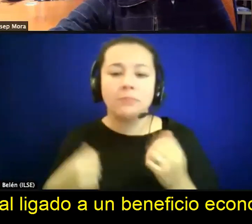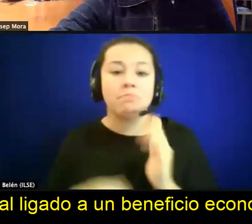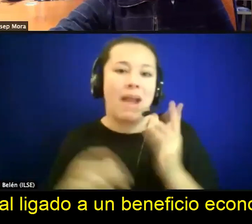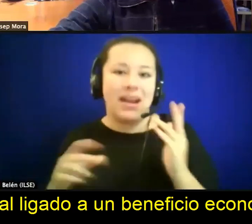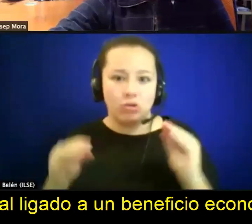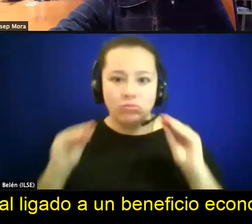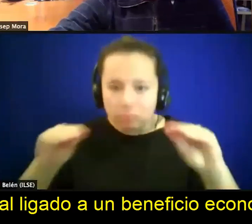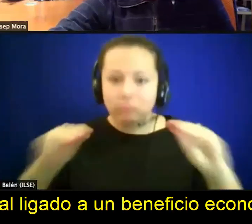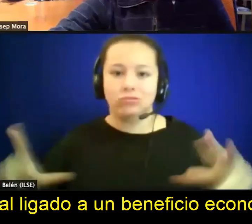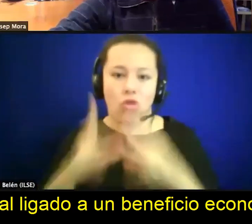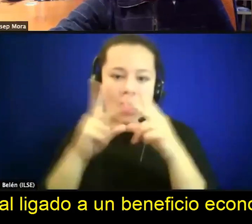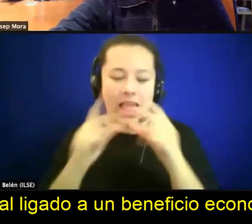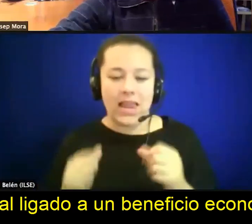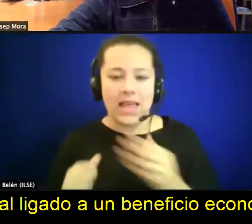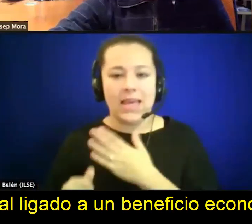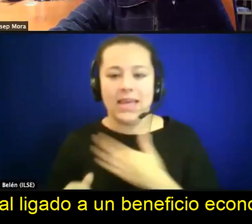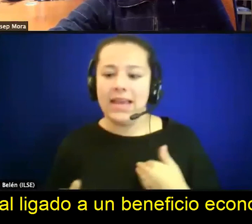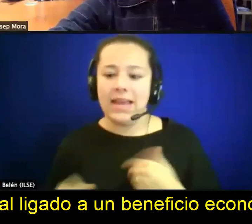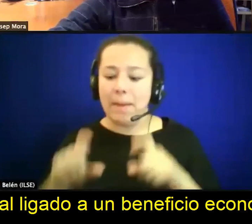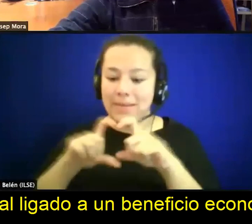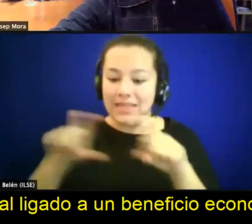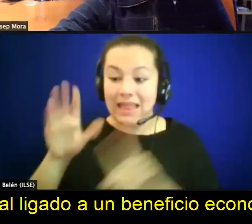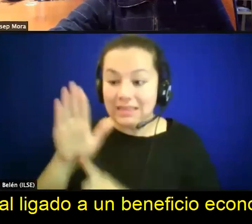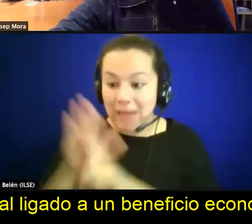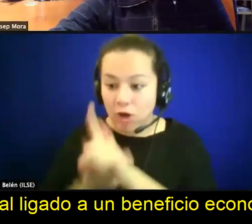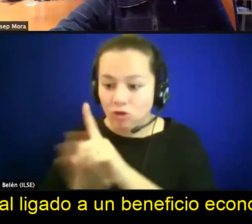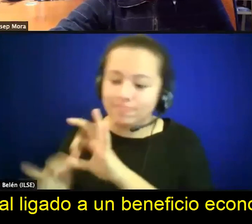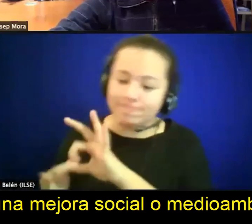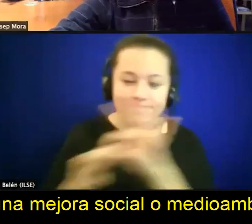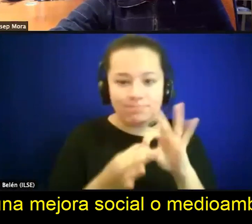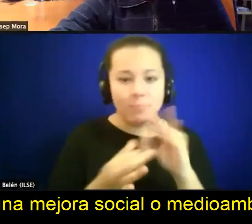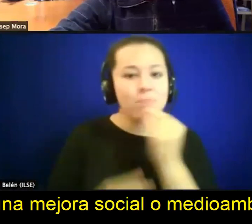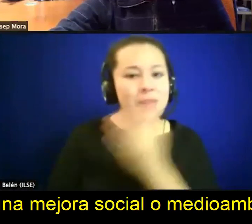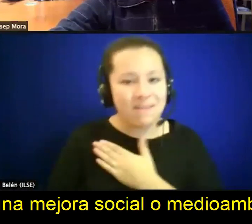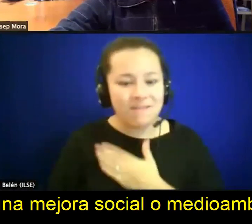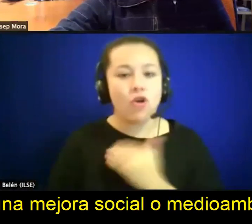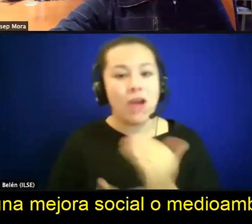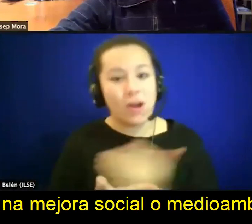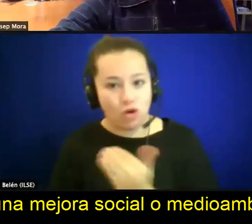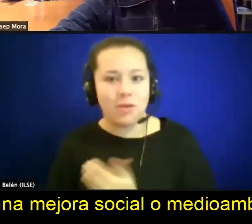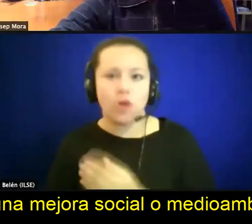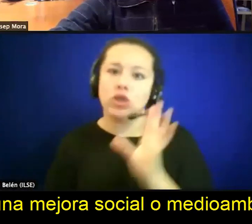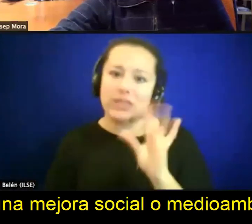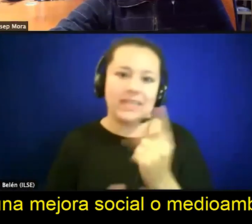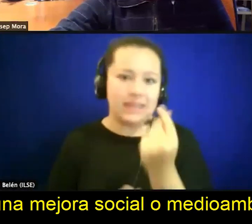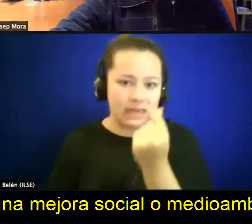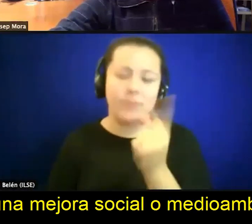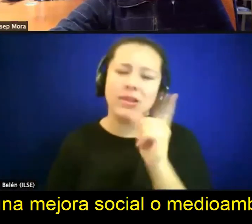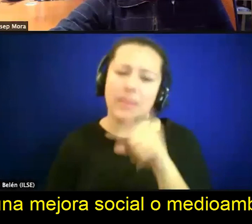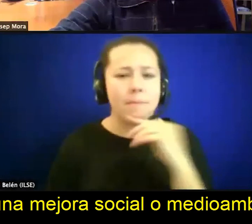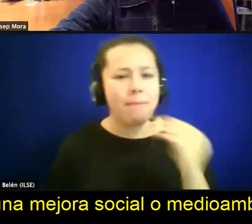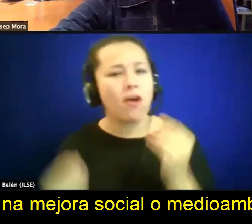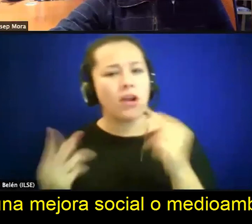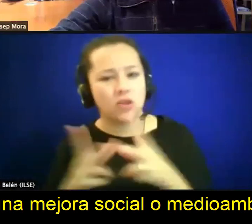buscan un desarrollo empresarial ligado a un beneficio económico, pero también vinculado a lo que es una mejora social